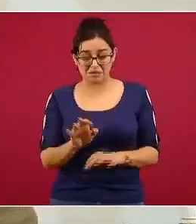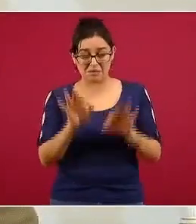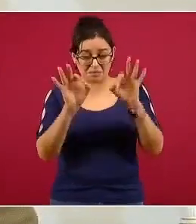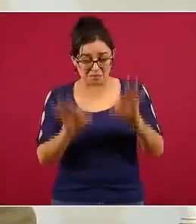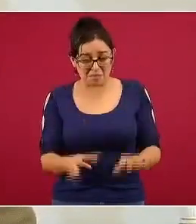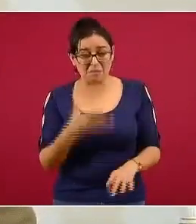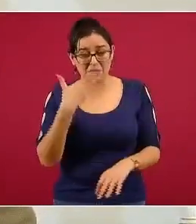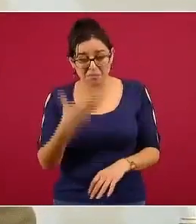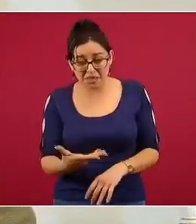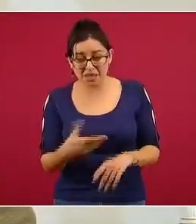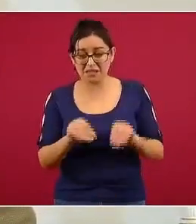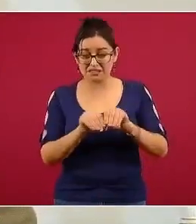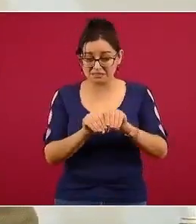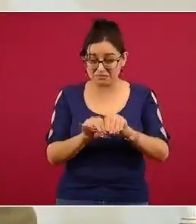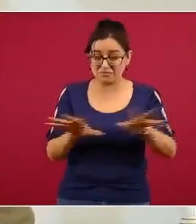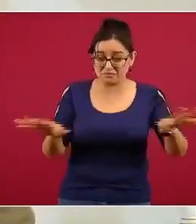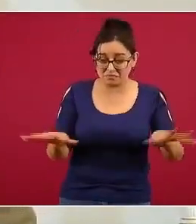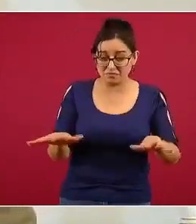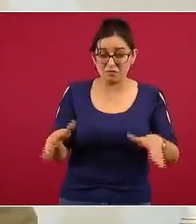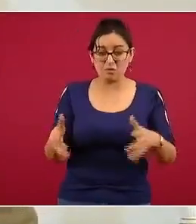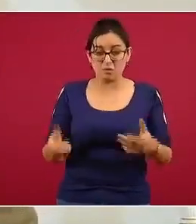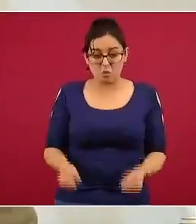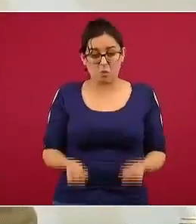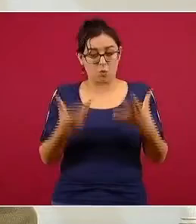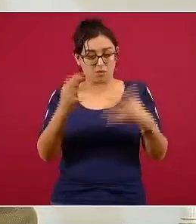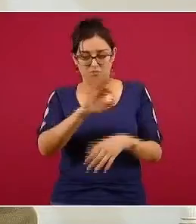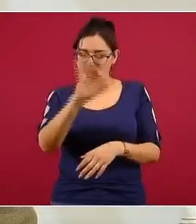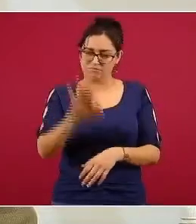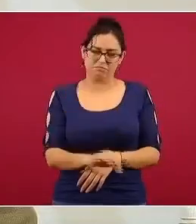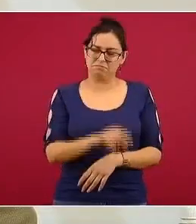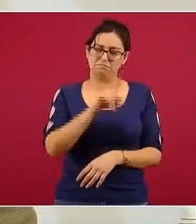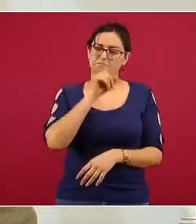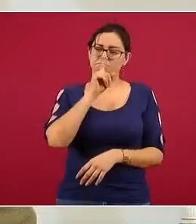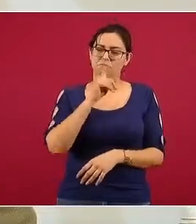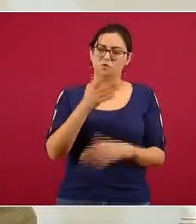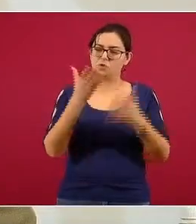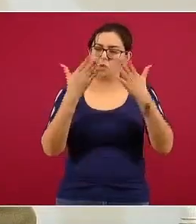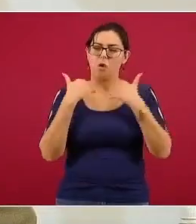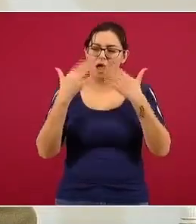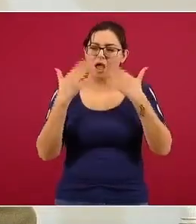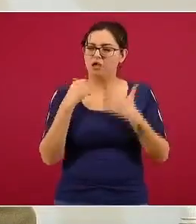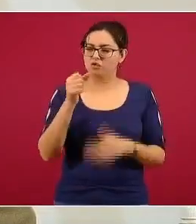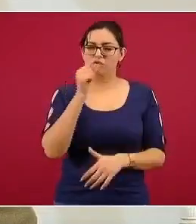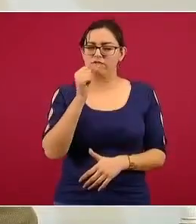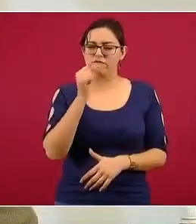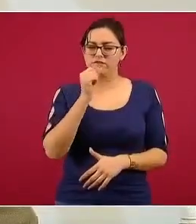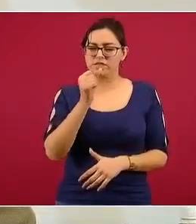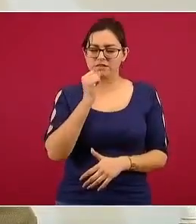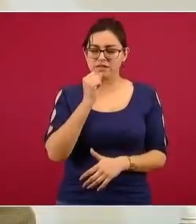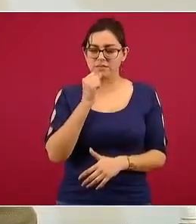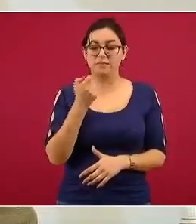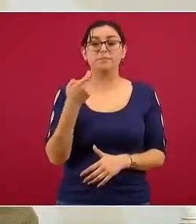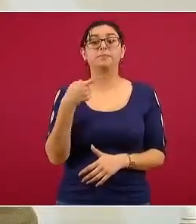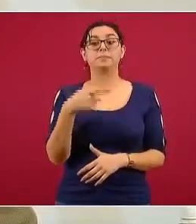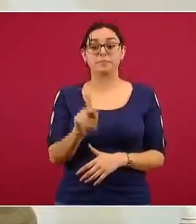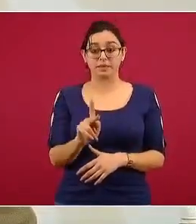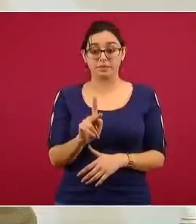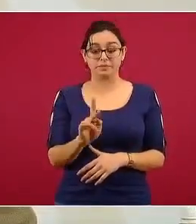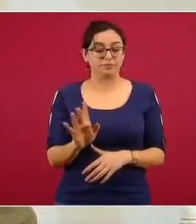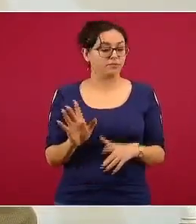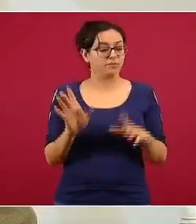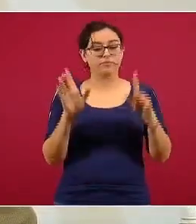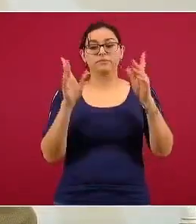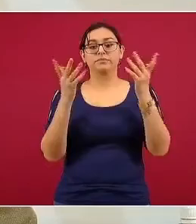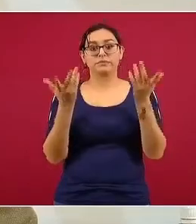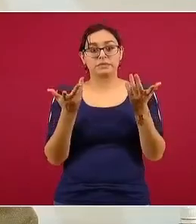aún en progreso de CanSino que nos digan exactamente cuál es la efectividad. La idea principal es que sí, todas las vacunas que